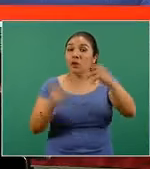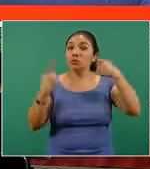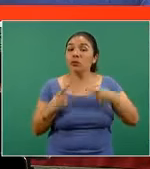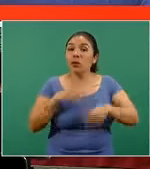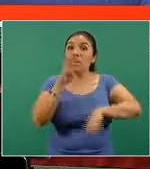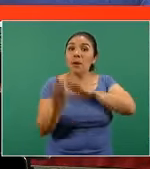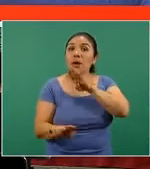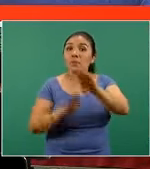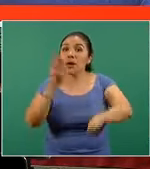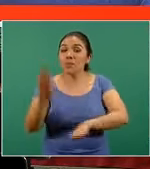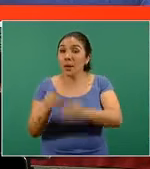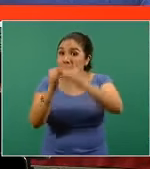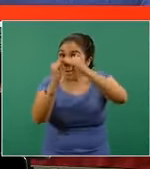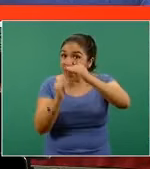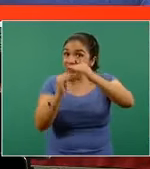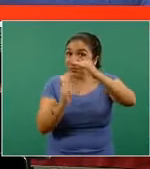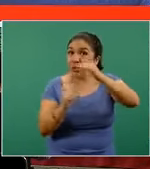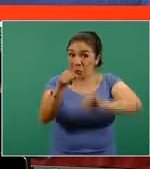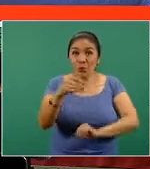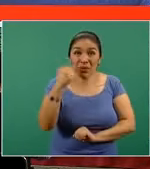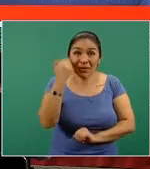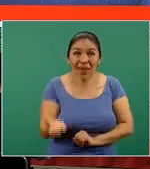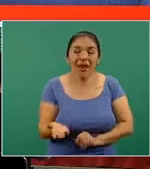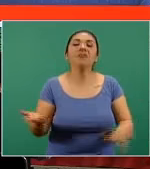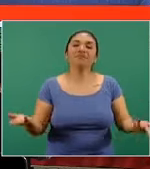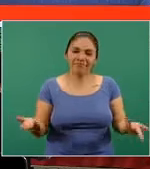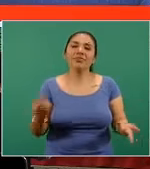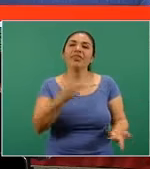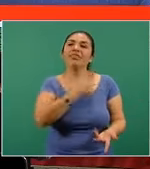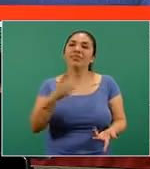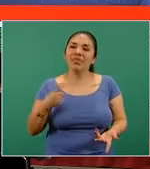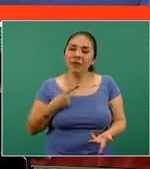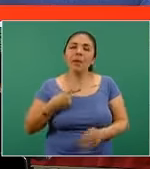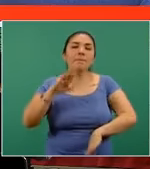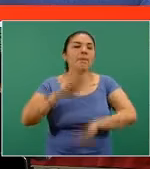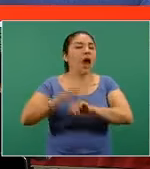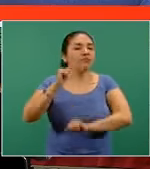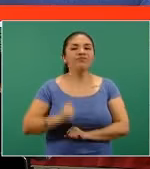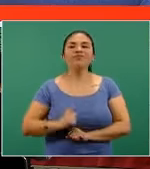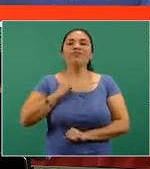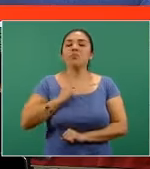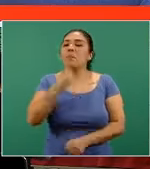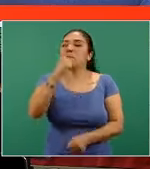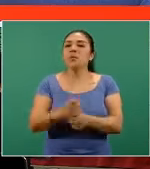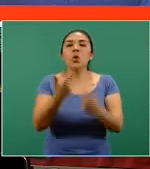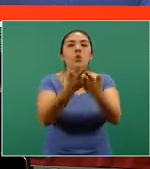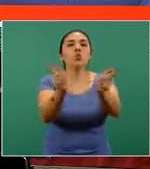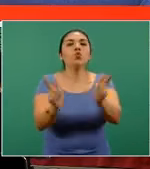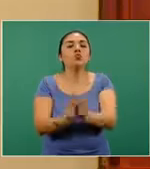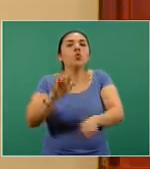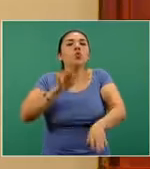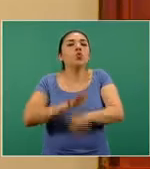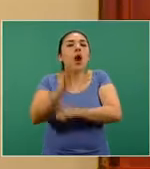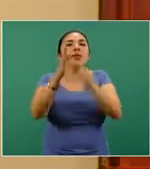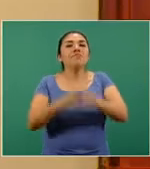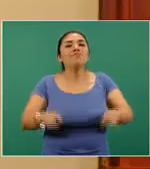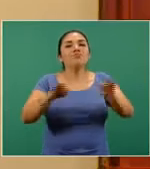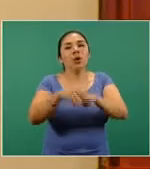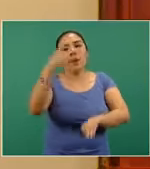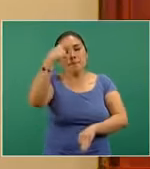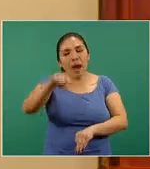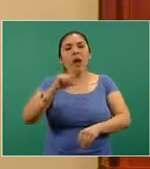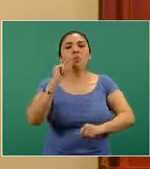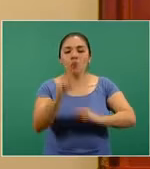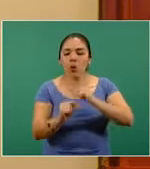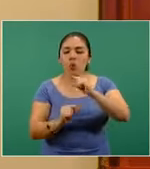y menos afectaciones importantes día con día, pues entonces tenemos que priorizar a ciertos grupos en la población para que puedan ir